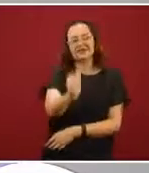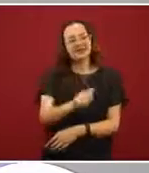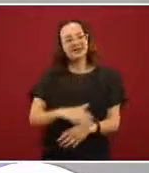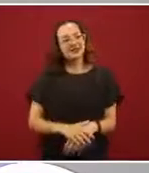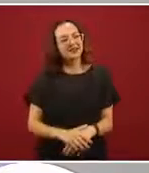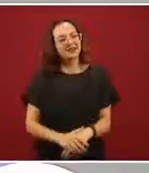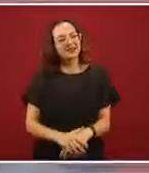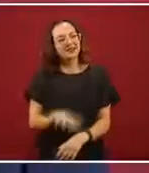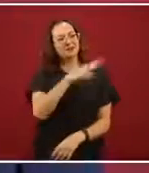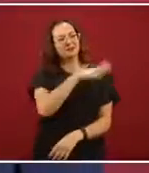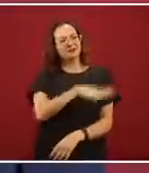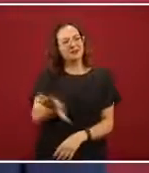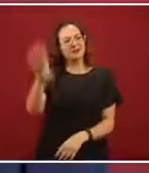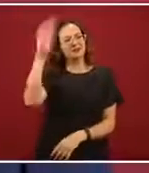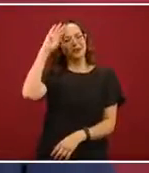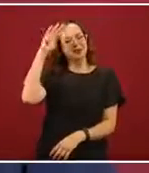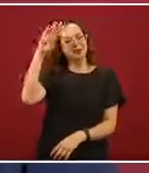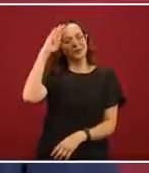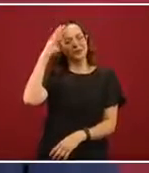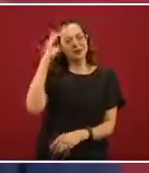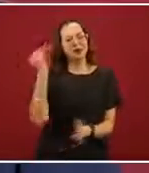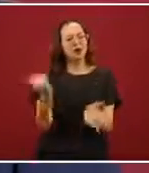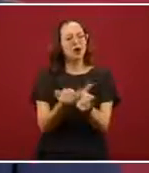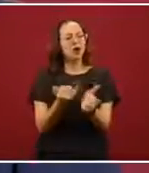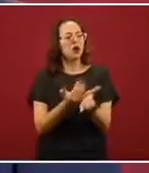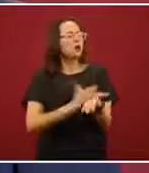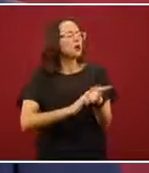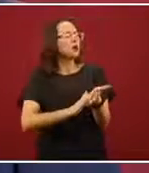se les condonaban los impuestos.